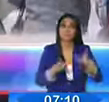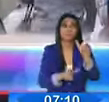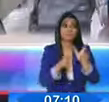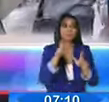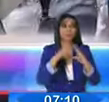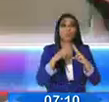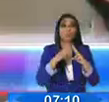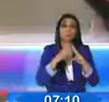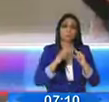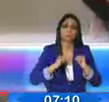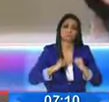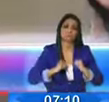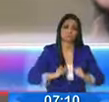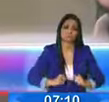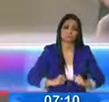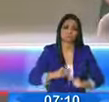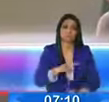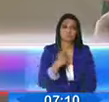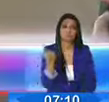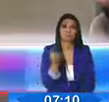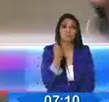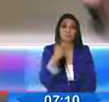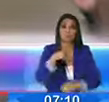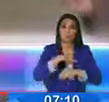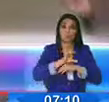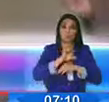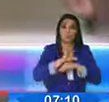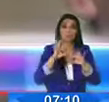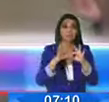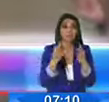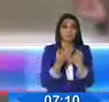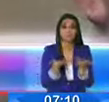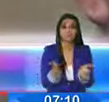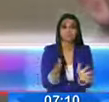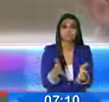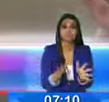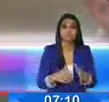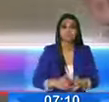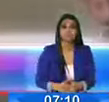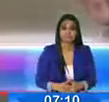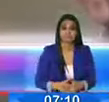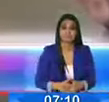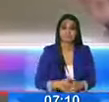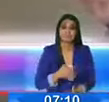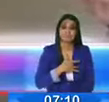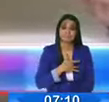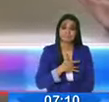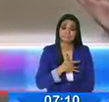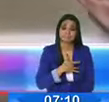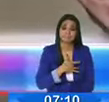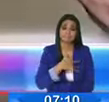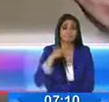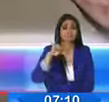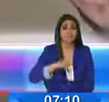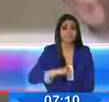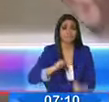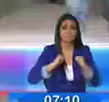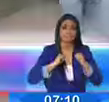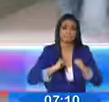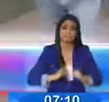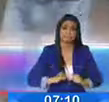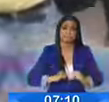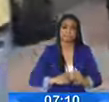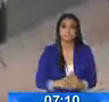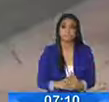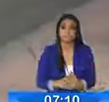es sólo acá en no tiene no tiene familia entonces se siente un poco triste